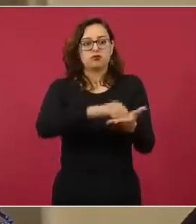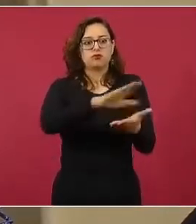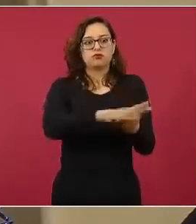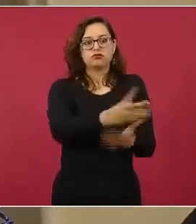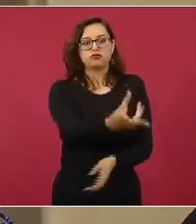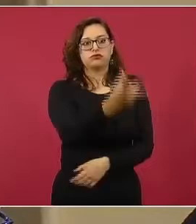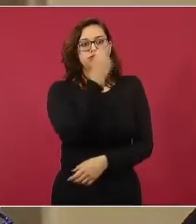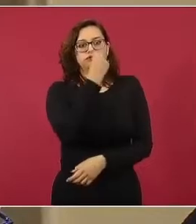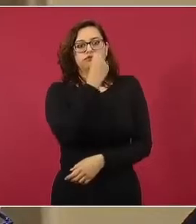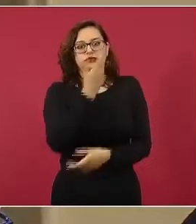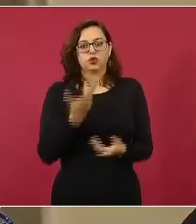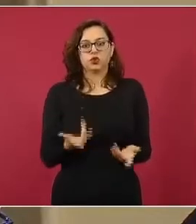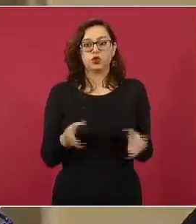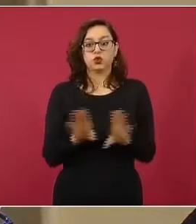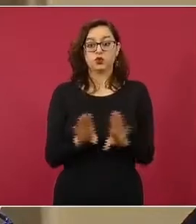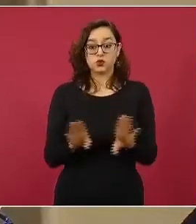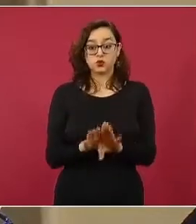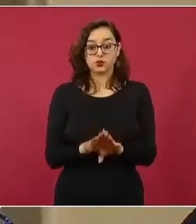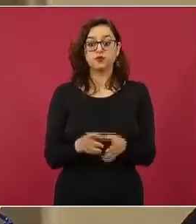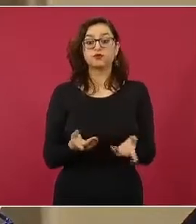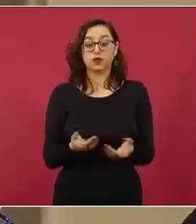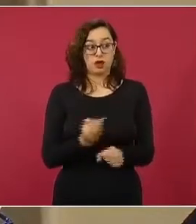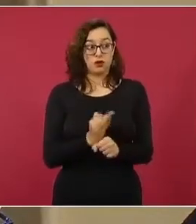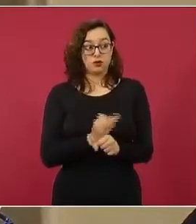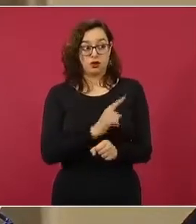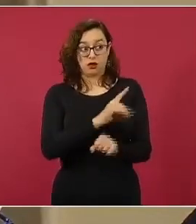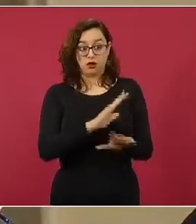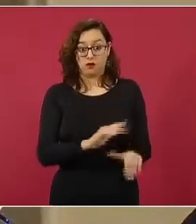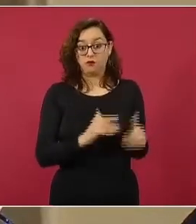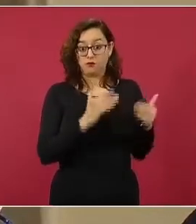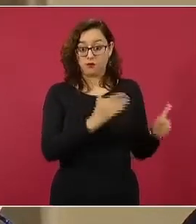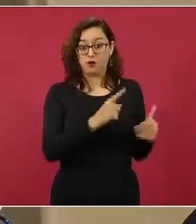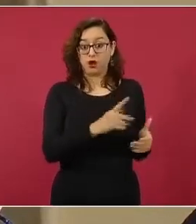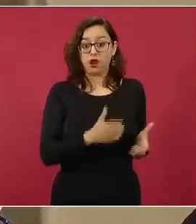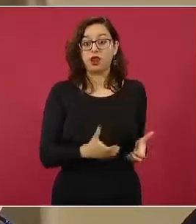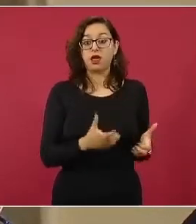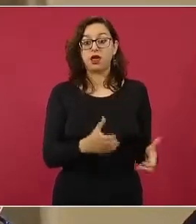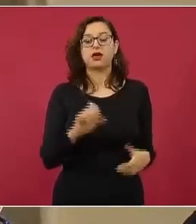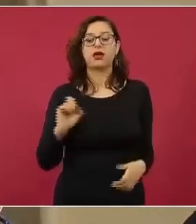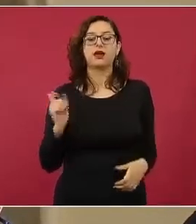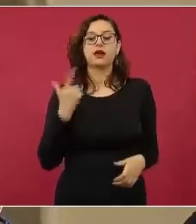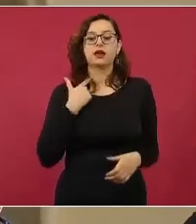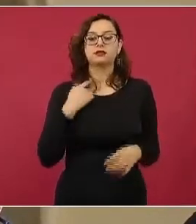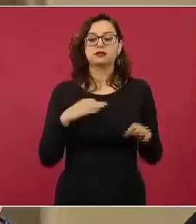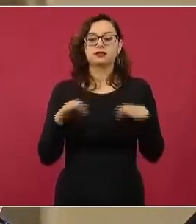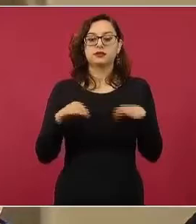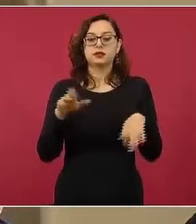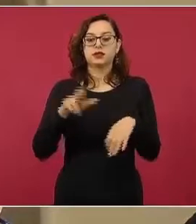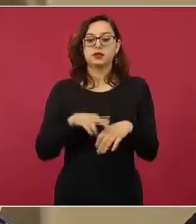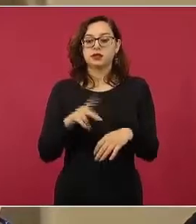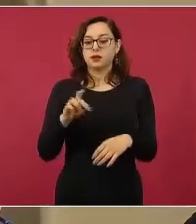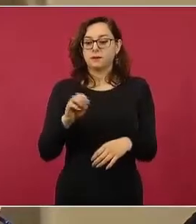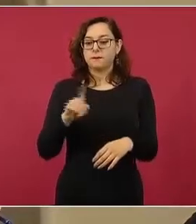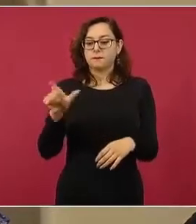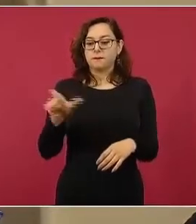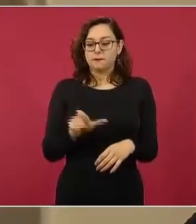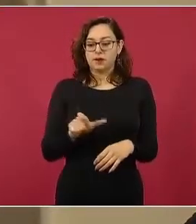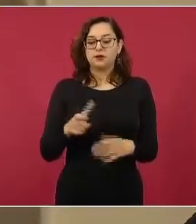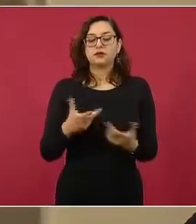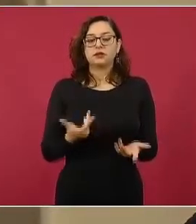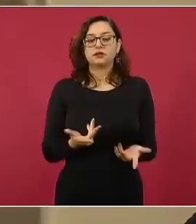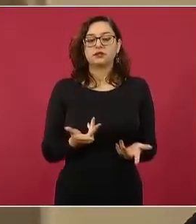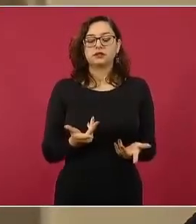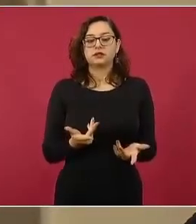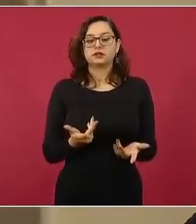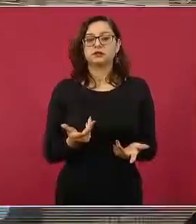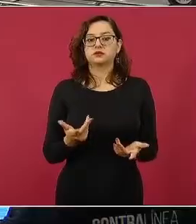hay dos exfuncionarios de Pemex que asesoran al candidato que estaría incluso fue el operador